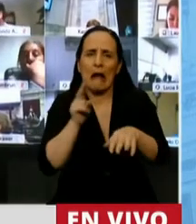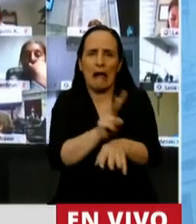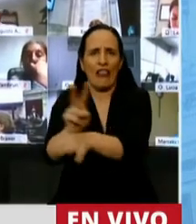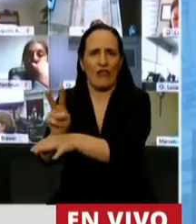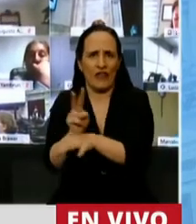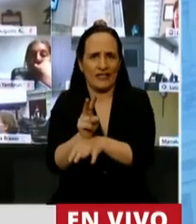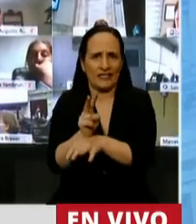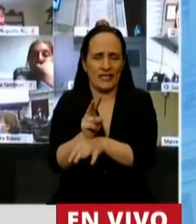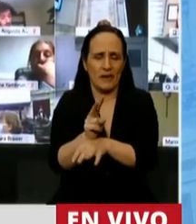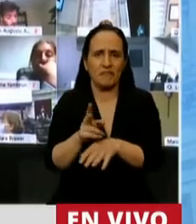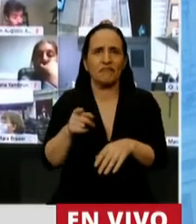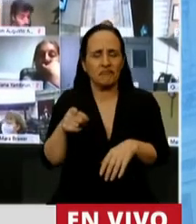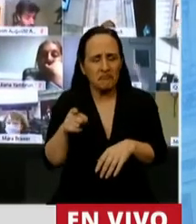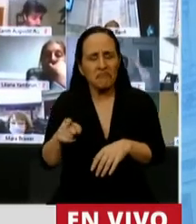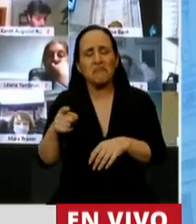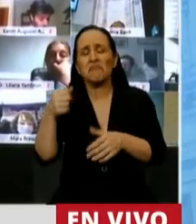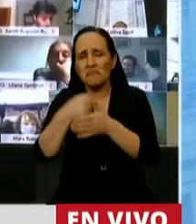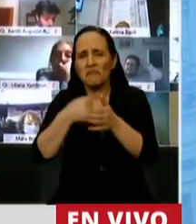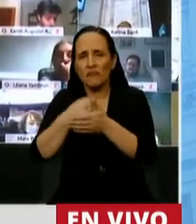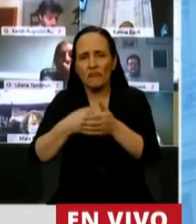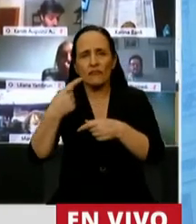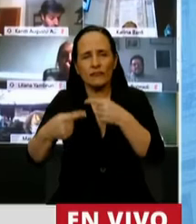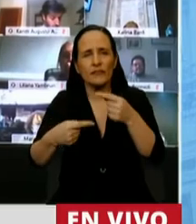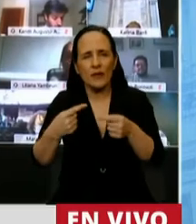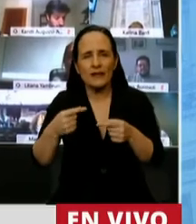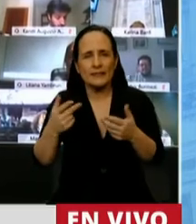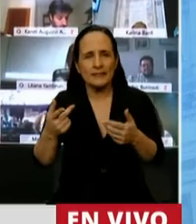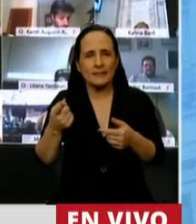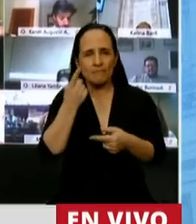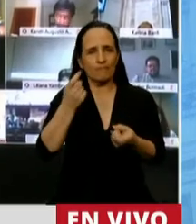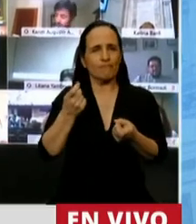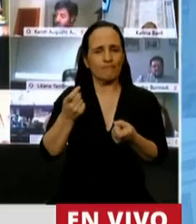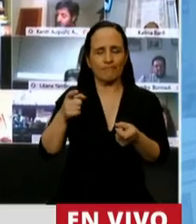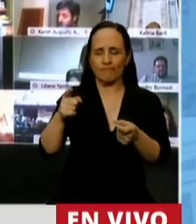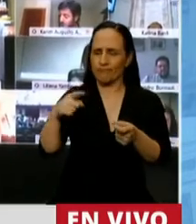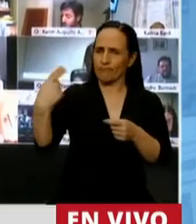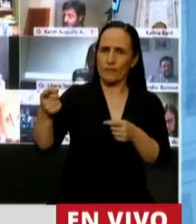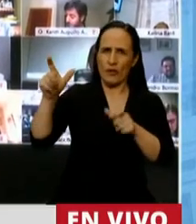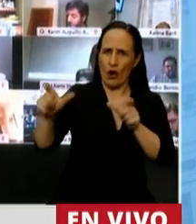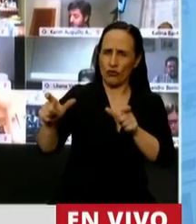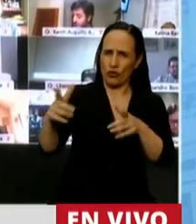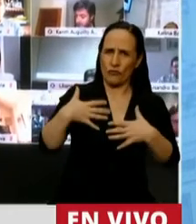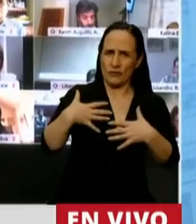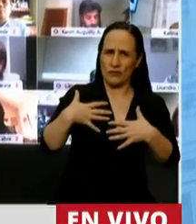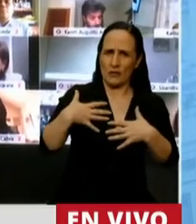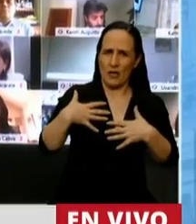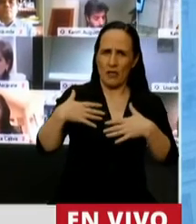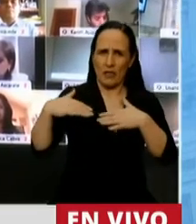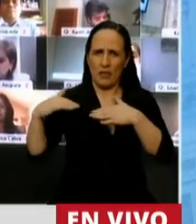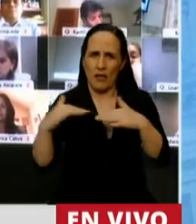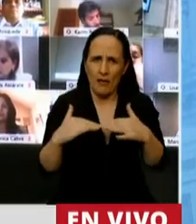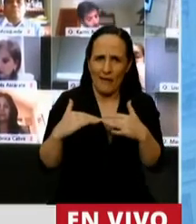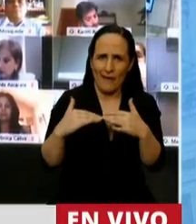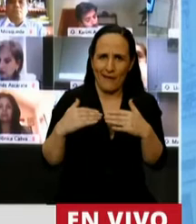comenzaron a reconocerse, a entender que lo que le pasaba a la otra era lo mismo que le pasaba a cada una de